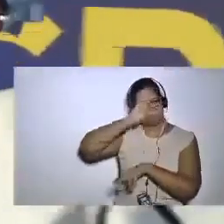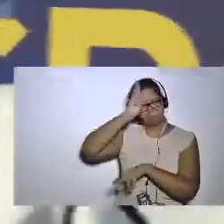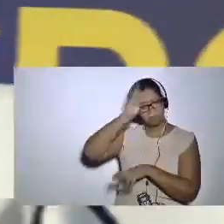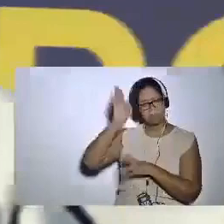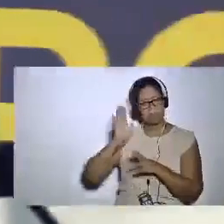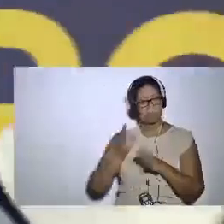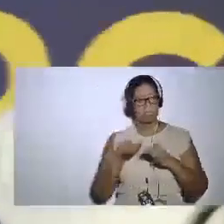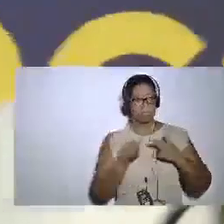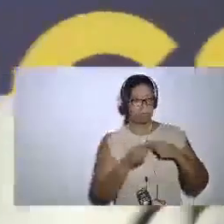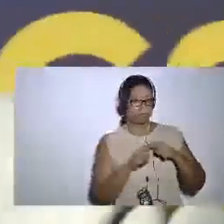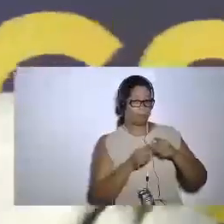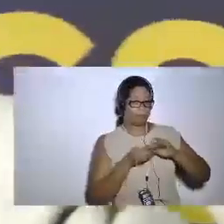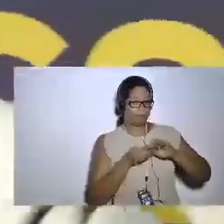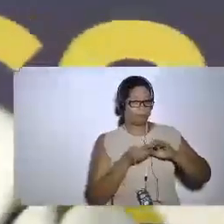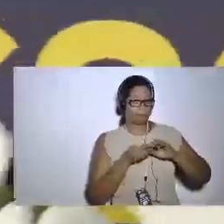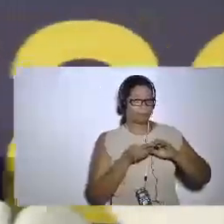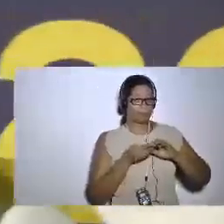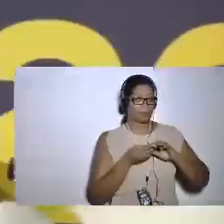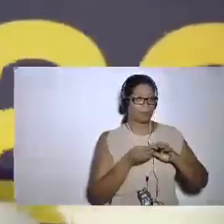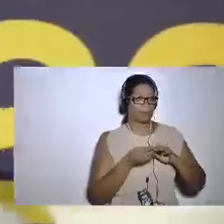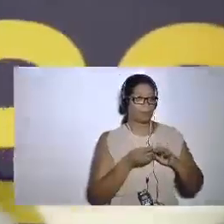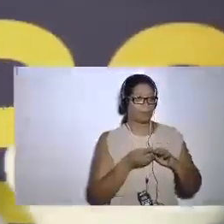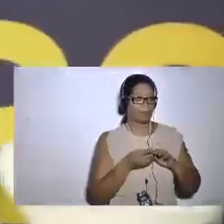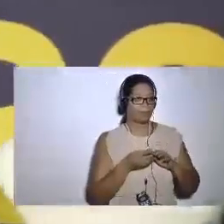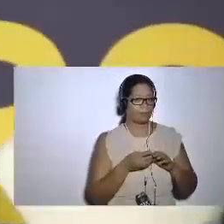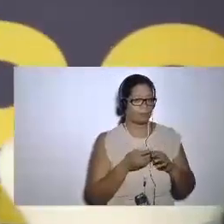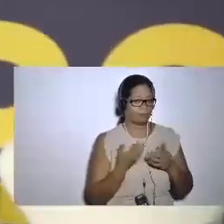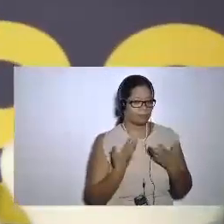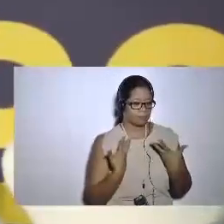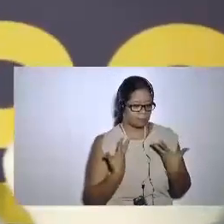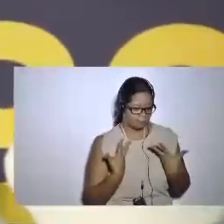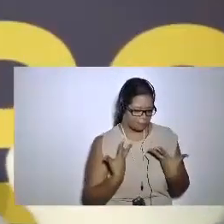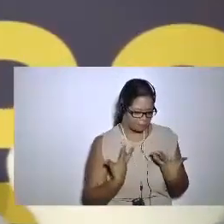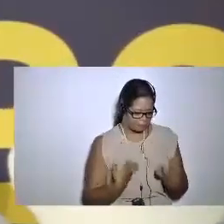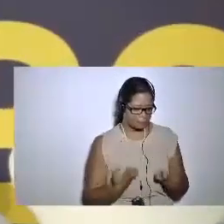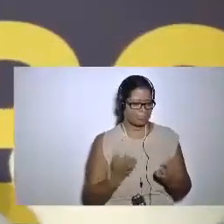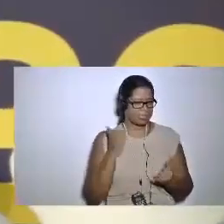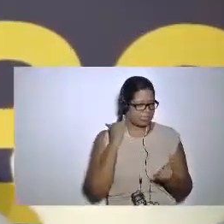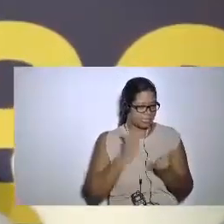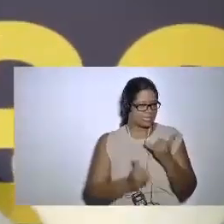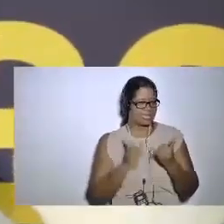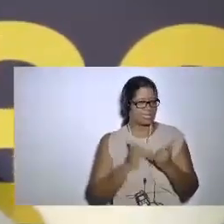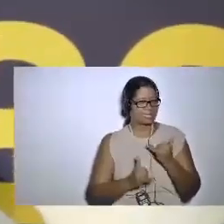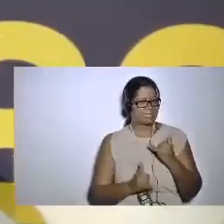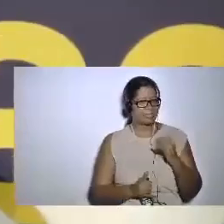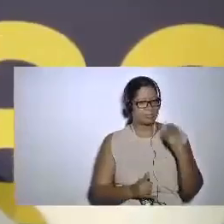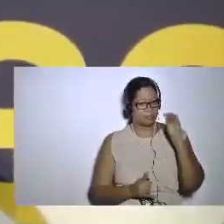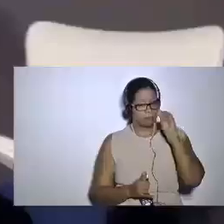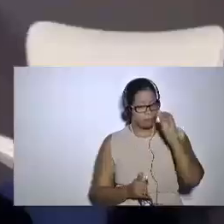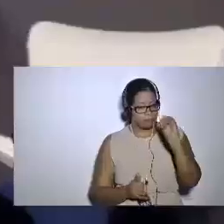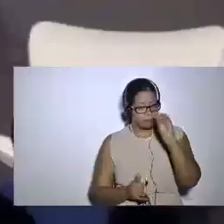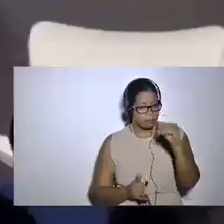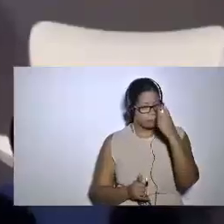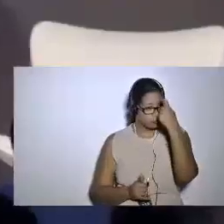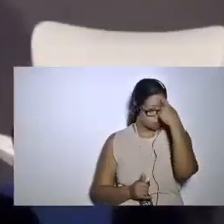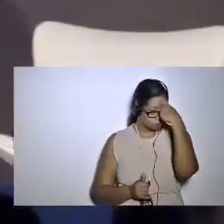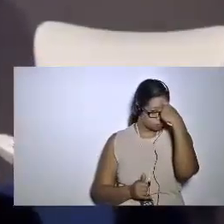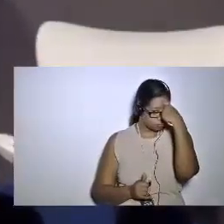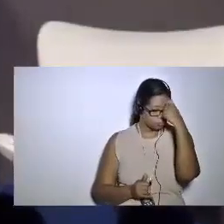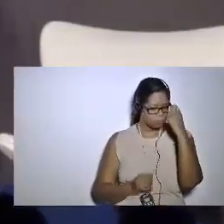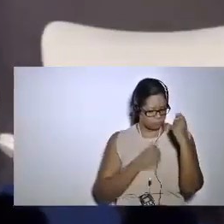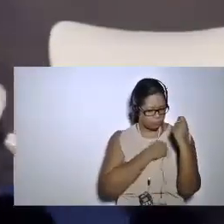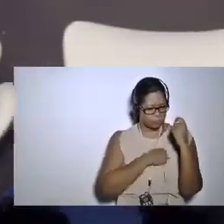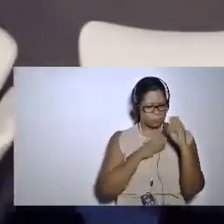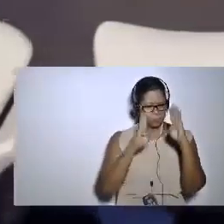accesos y accesibilidad y cosas como estas, pero quisiera concluir llamando